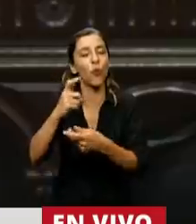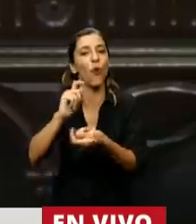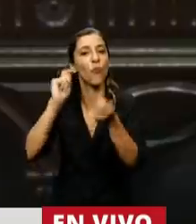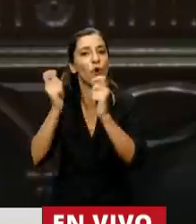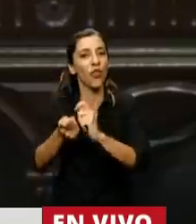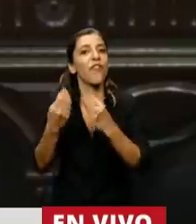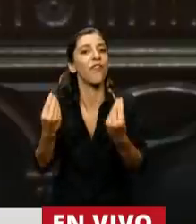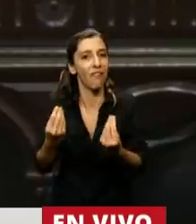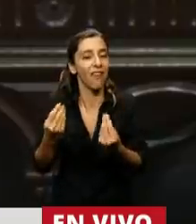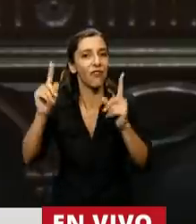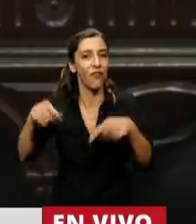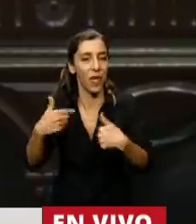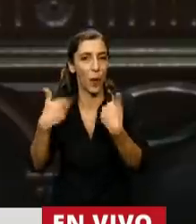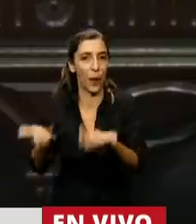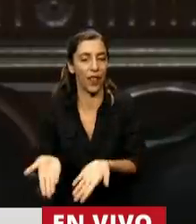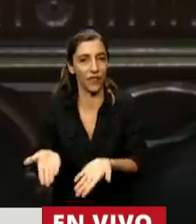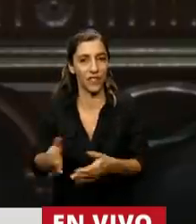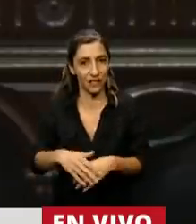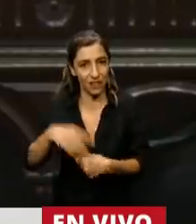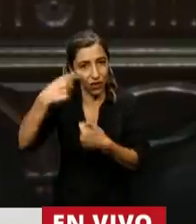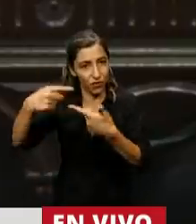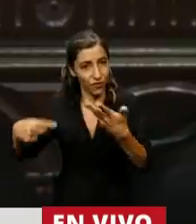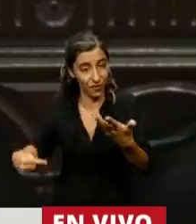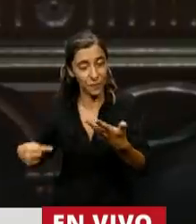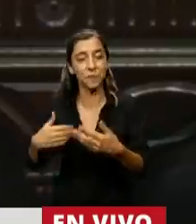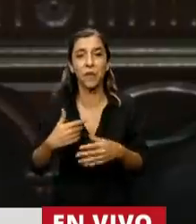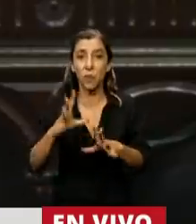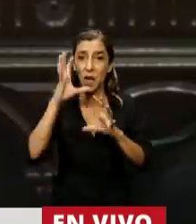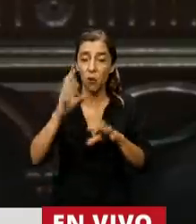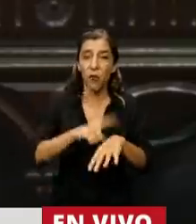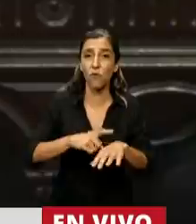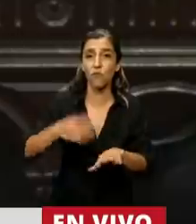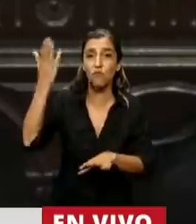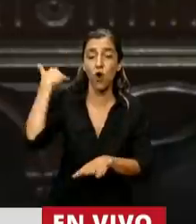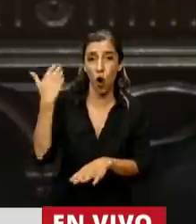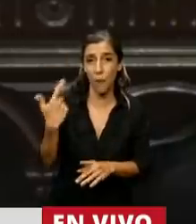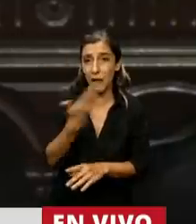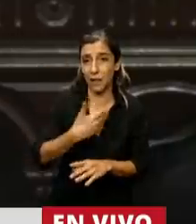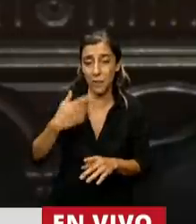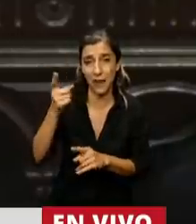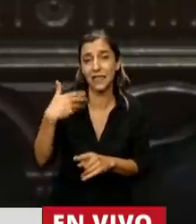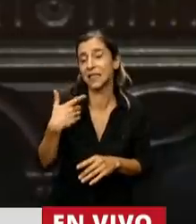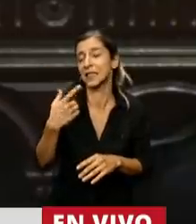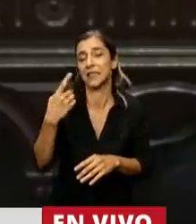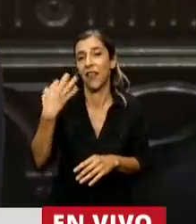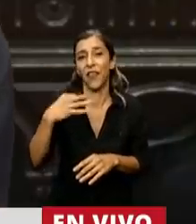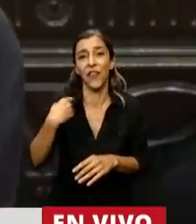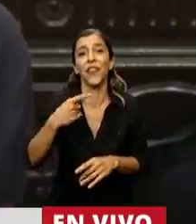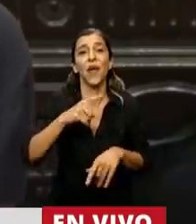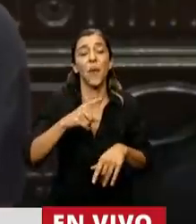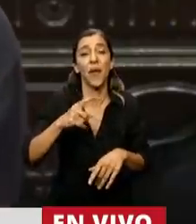de la madurez en la política no recuerdo que la ex presidenta tuvo que vetar el 82% vital y móvil a jubilados y jubiladas de la